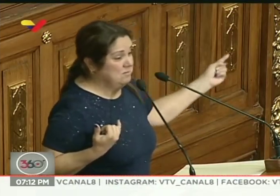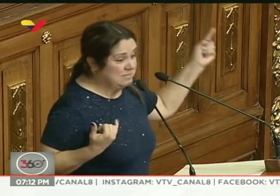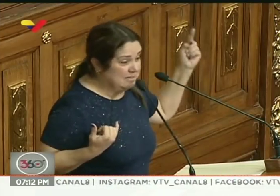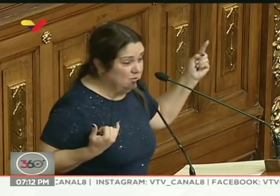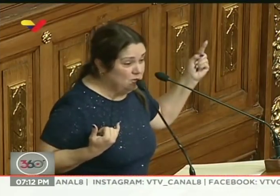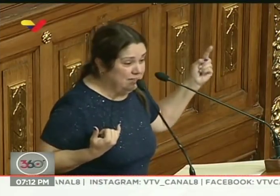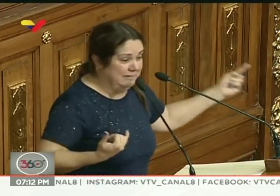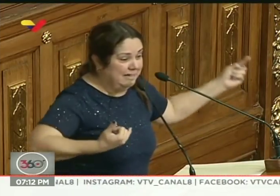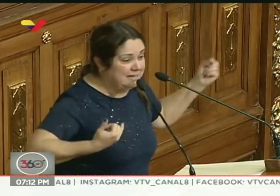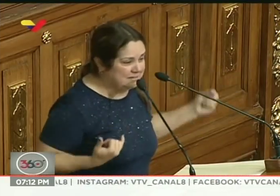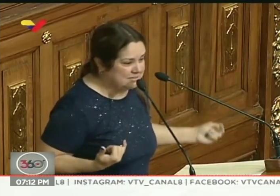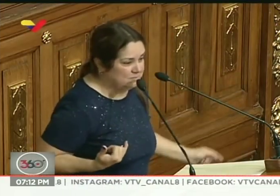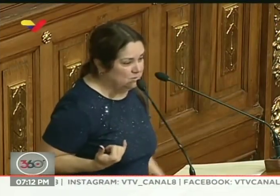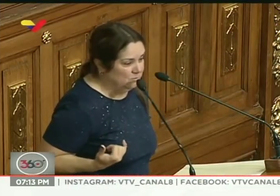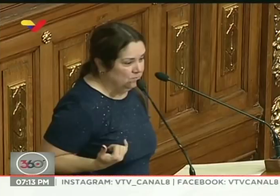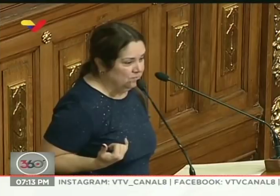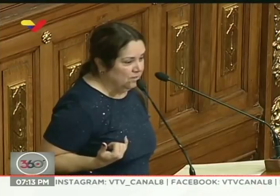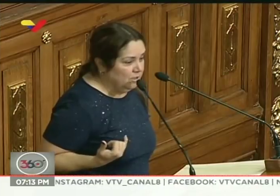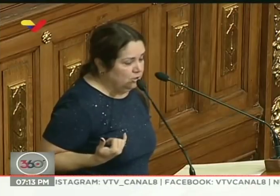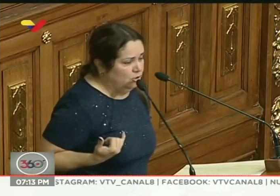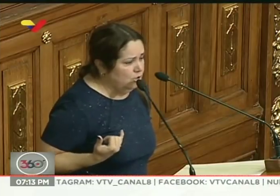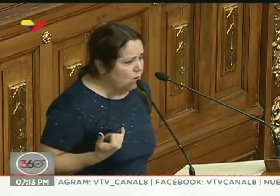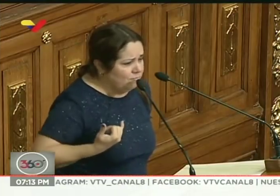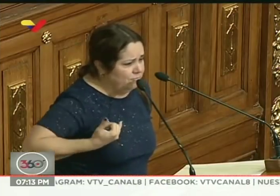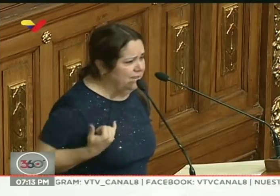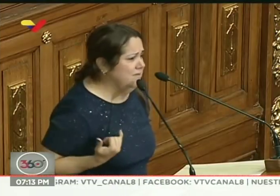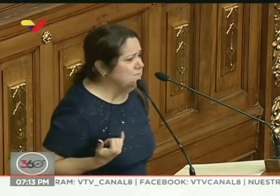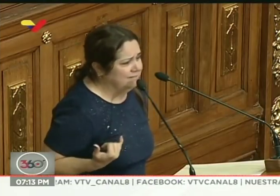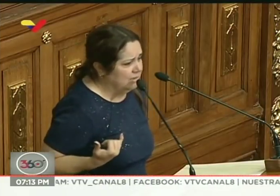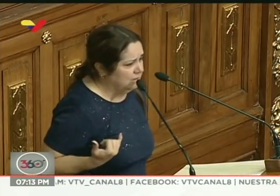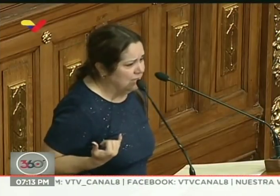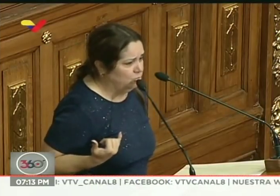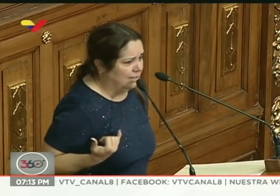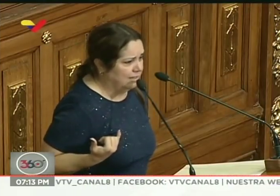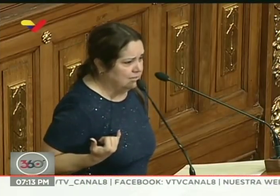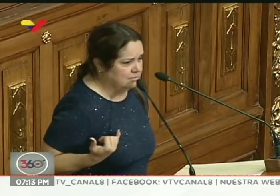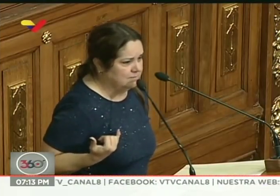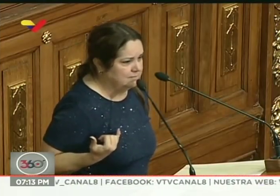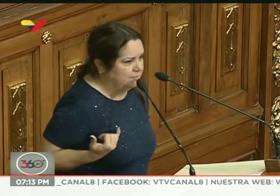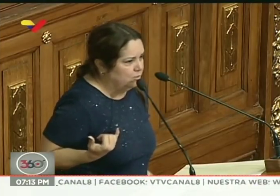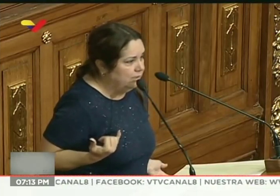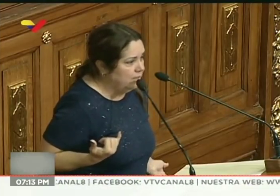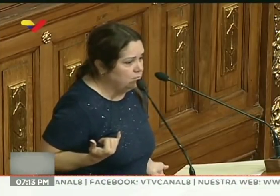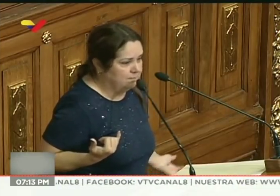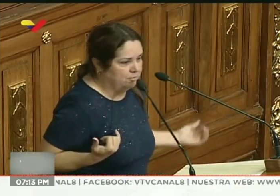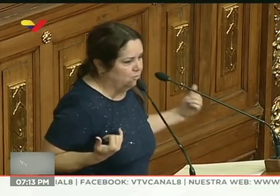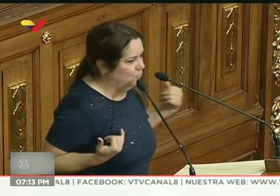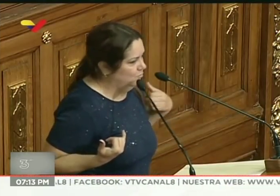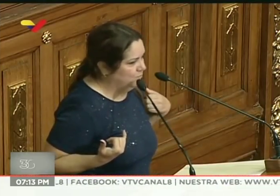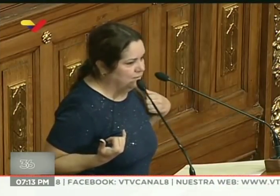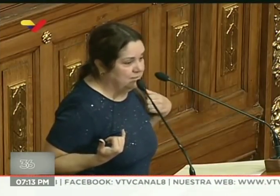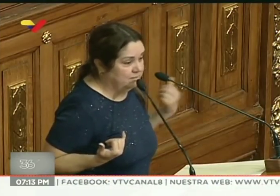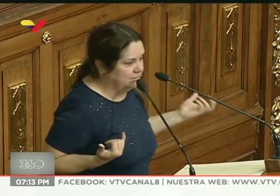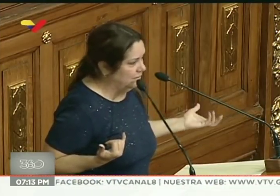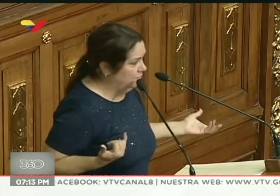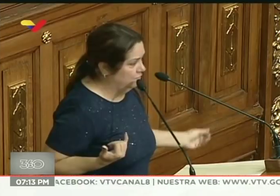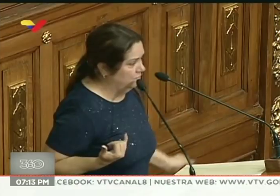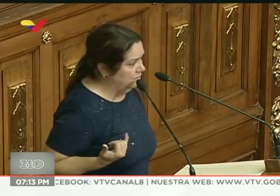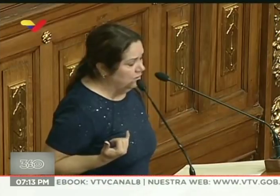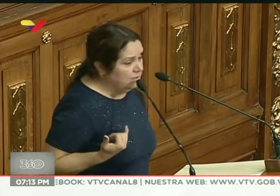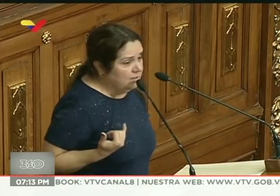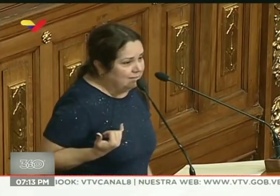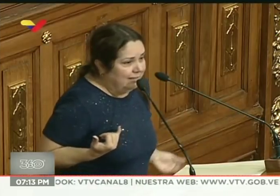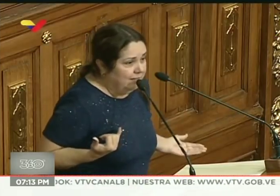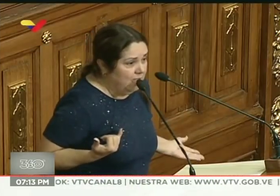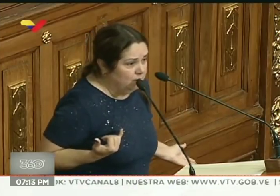llamada que a mí me salió y que él recibió. Y yo le digo: Freddy, me están quemando la casa. Y me dice: ¿pero quién habla? Porque yo no lo pude llamar de mi